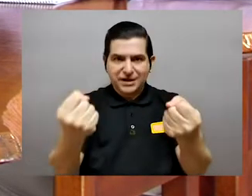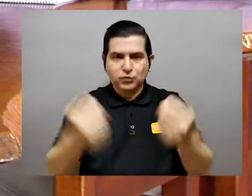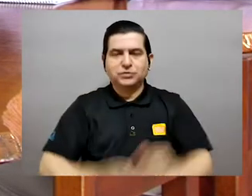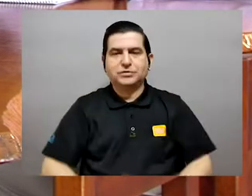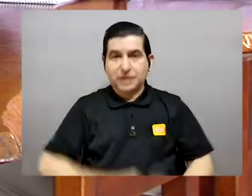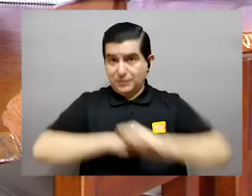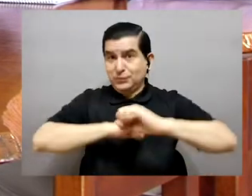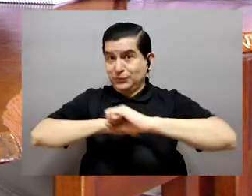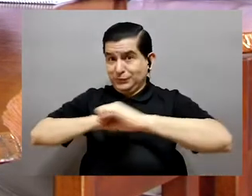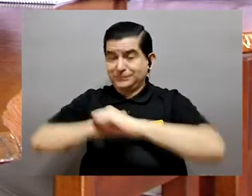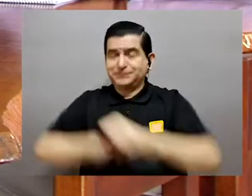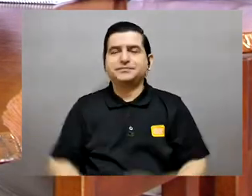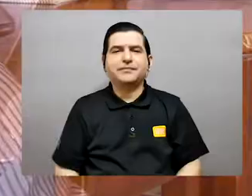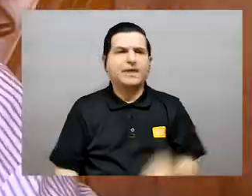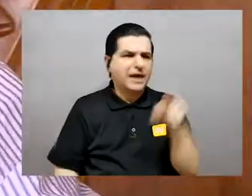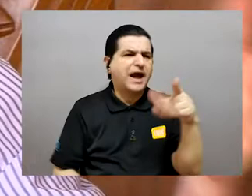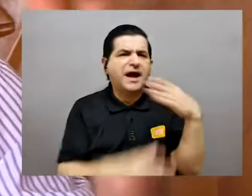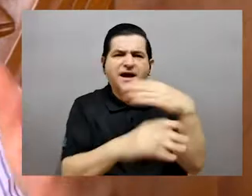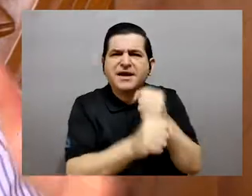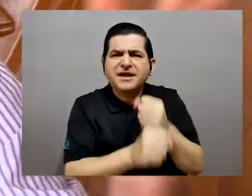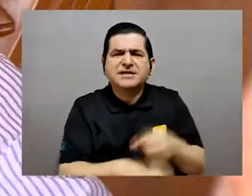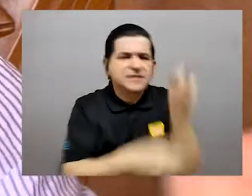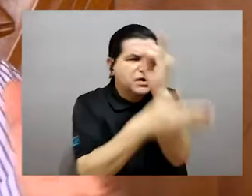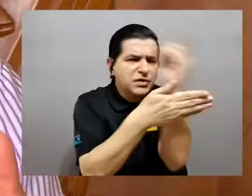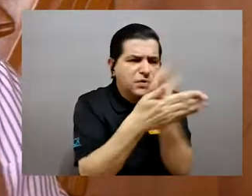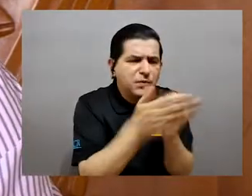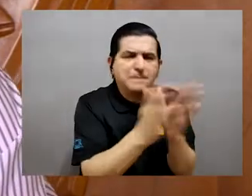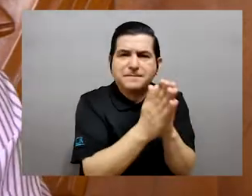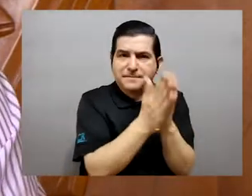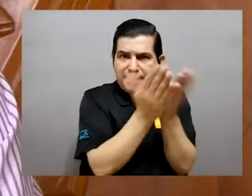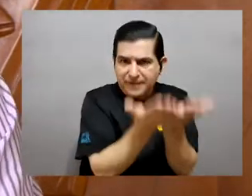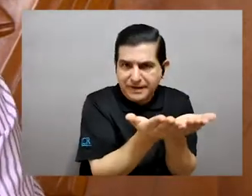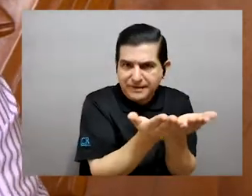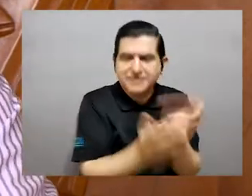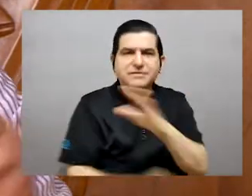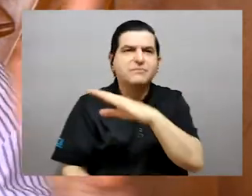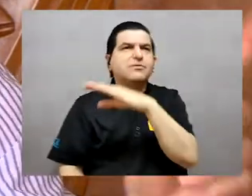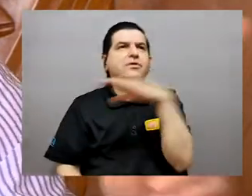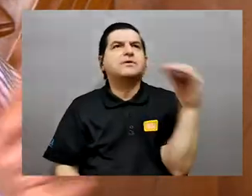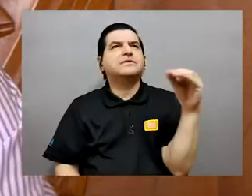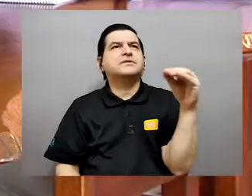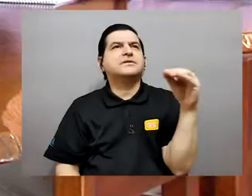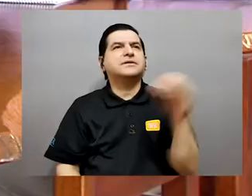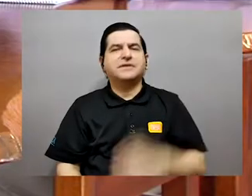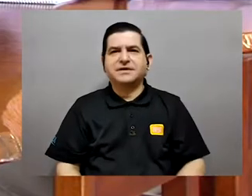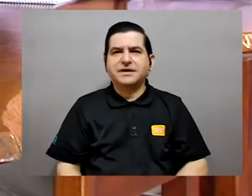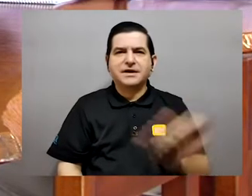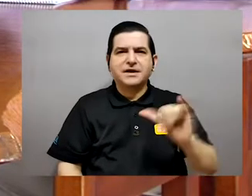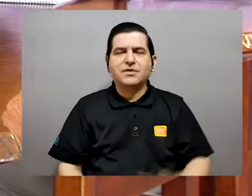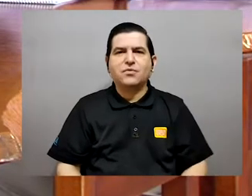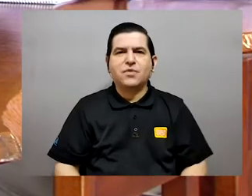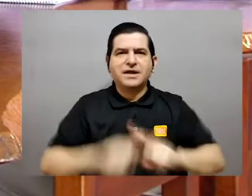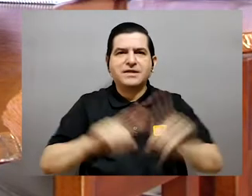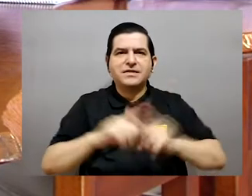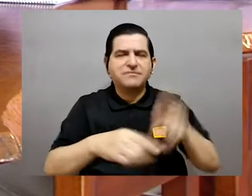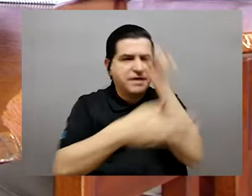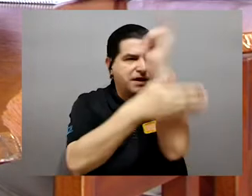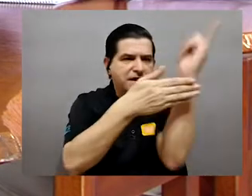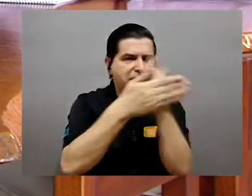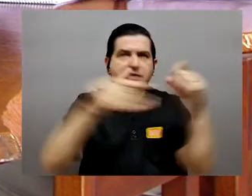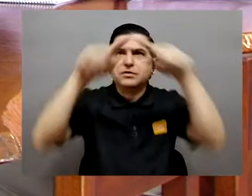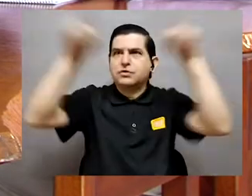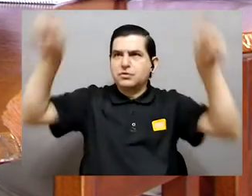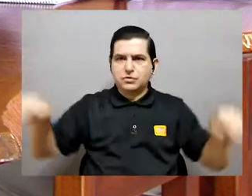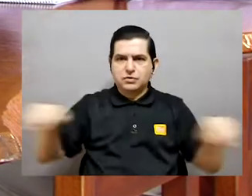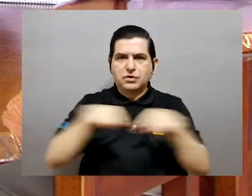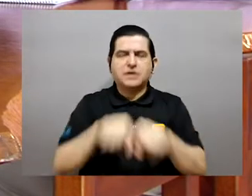No, antes de entrar al Ministerio de Salud estuve haciendo algunos permisos porque estaba como estudiante. ¿Y, es ahí donde usted